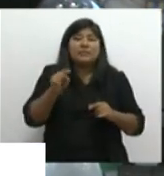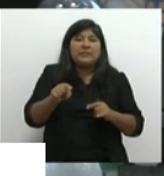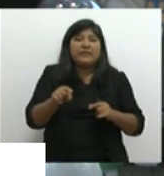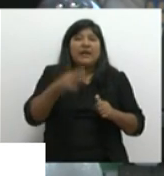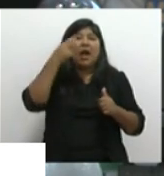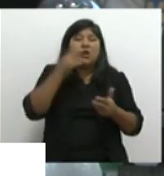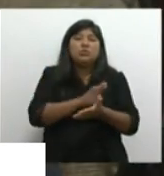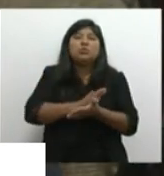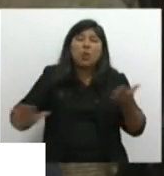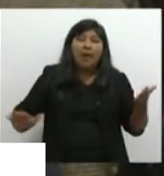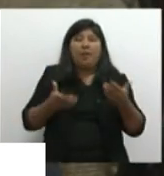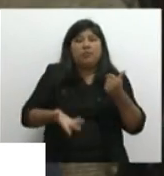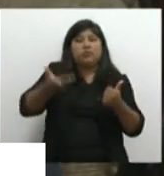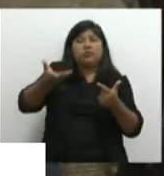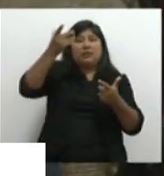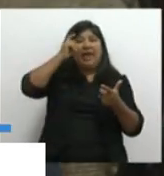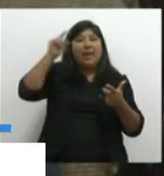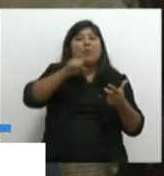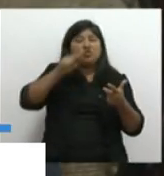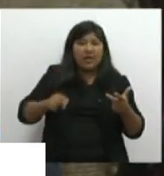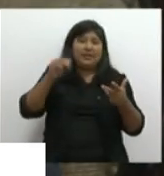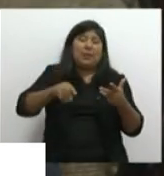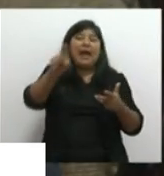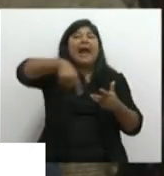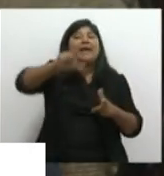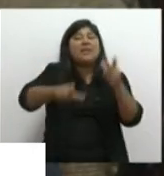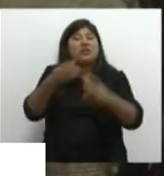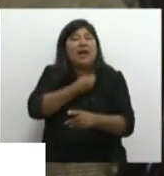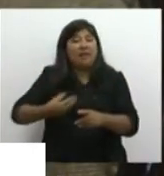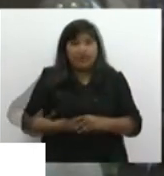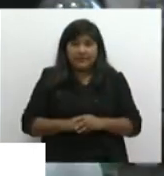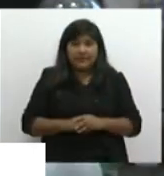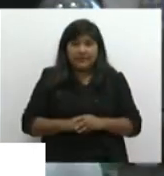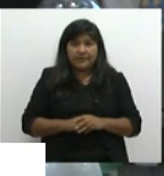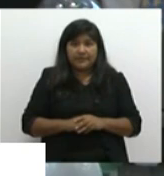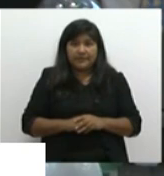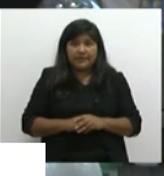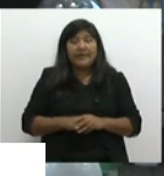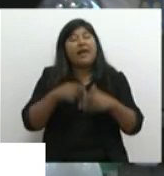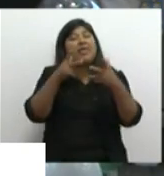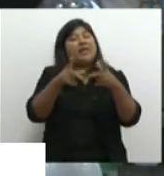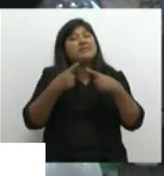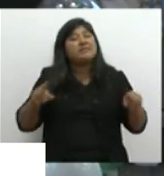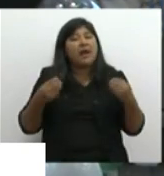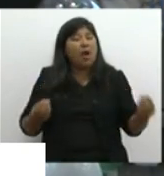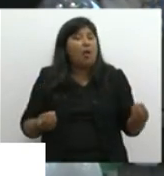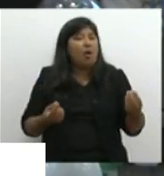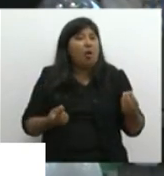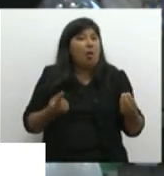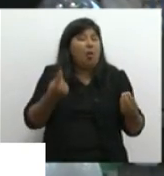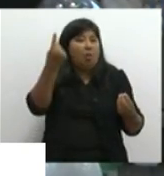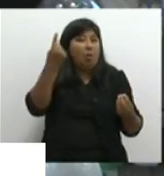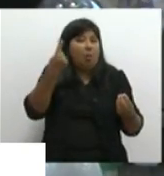incremento del 10 por ciento para los trabajadores de la administración pública pero decía que una de las claves para pararnos